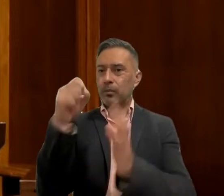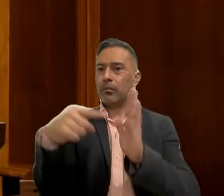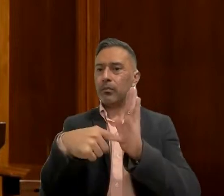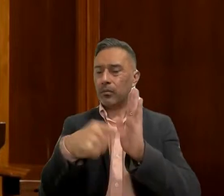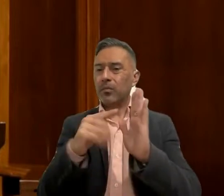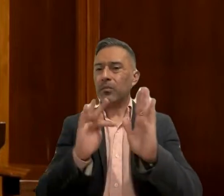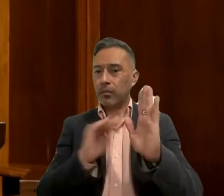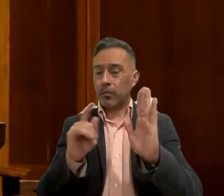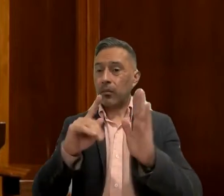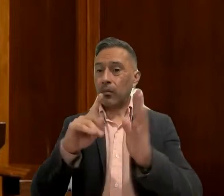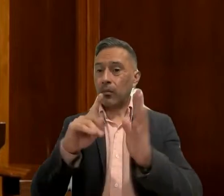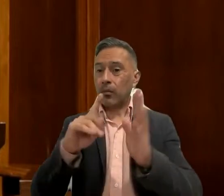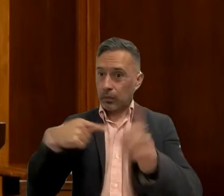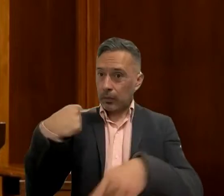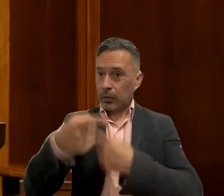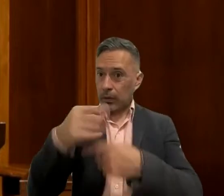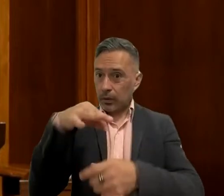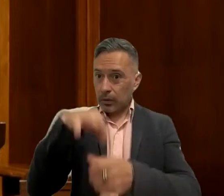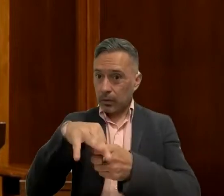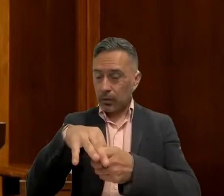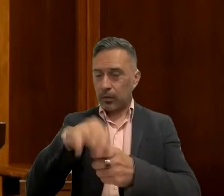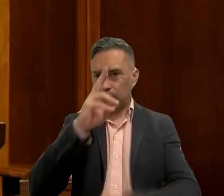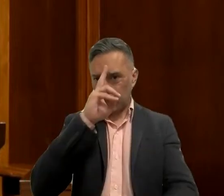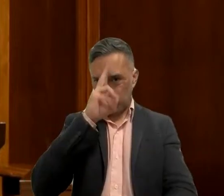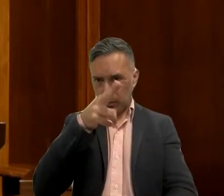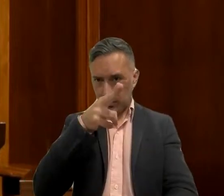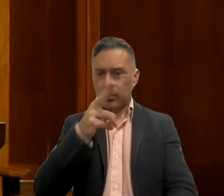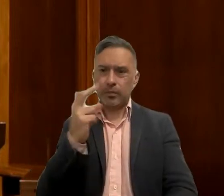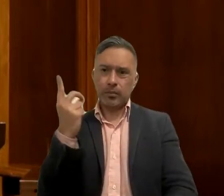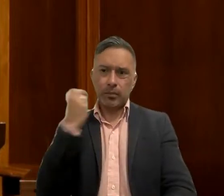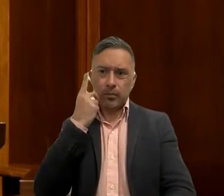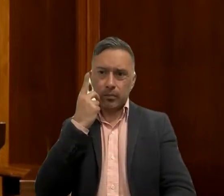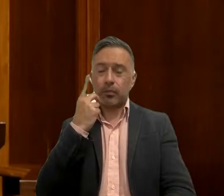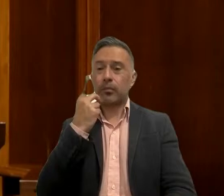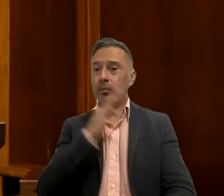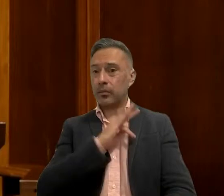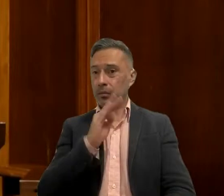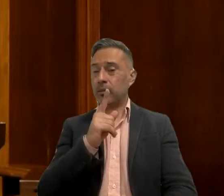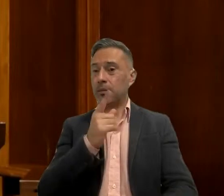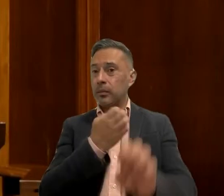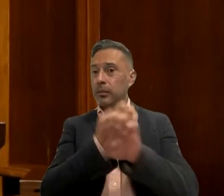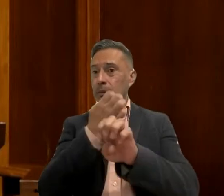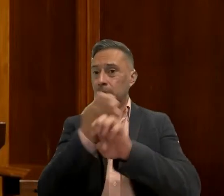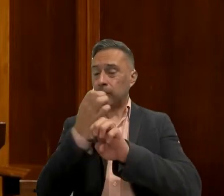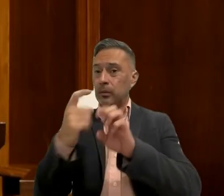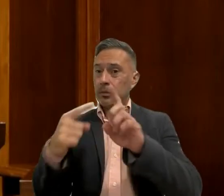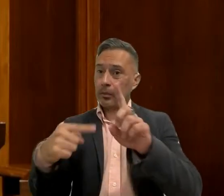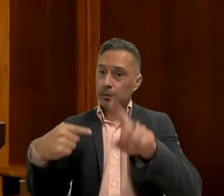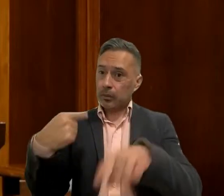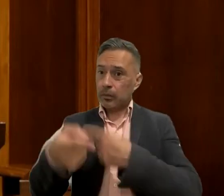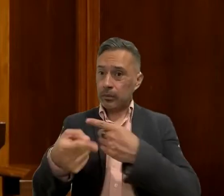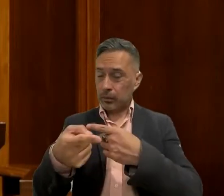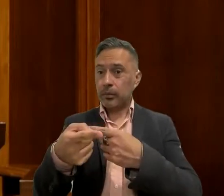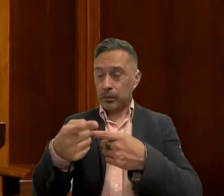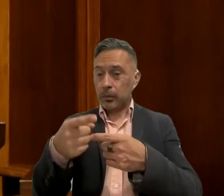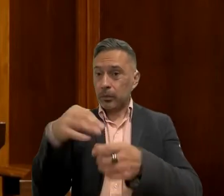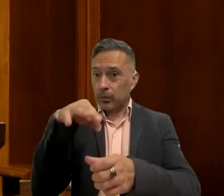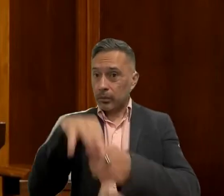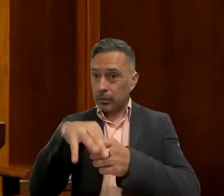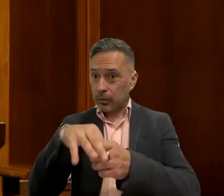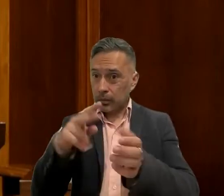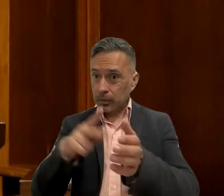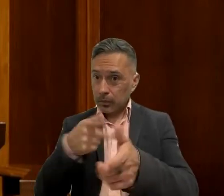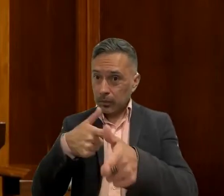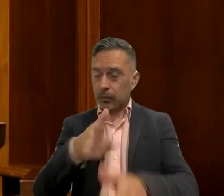la reelección de las personas diputadas a las legislaturas de los estados para el periodo inmediato posterior